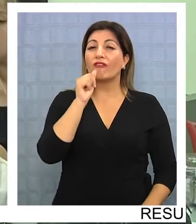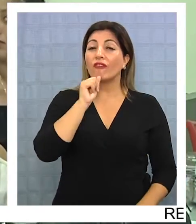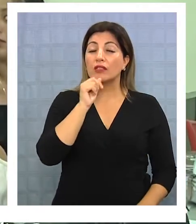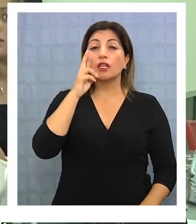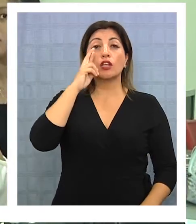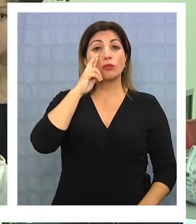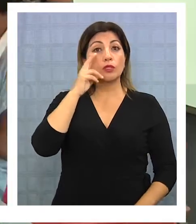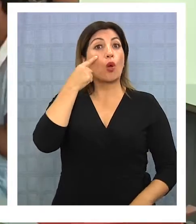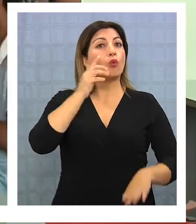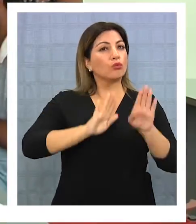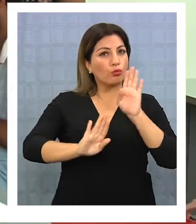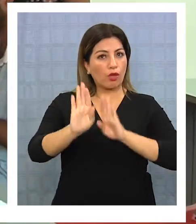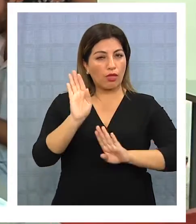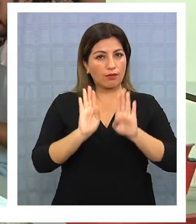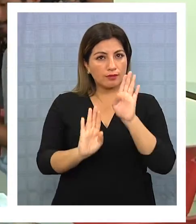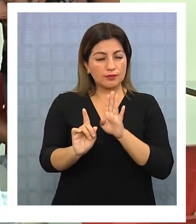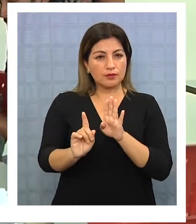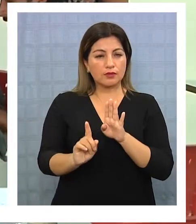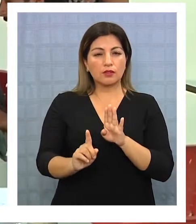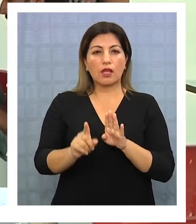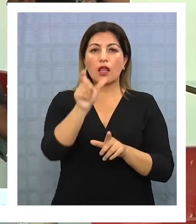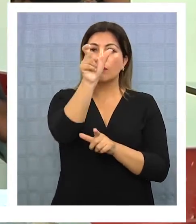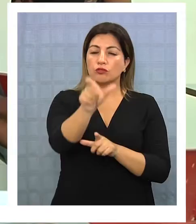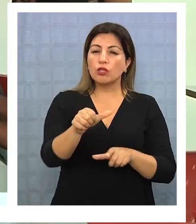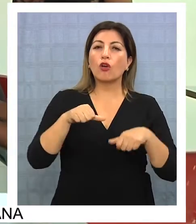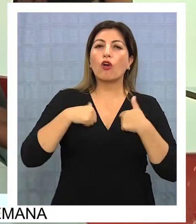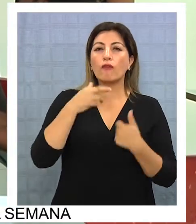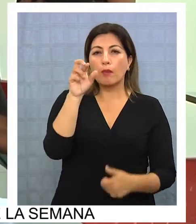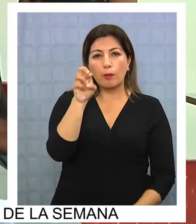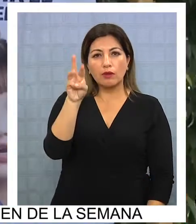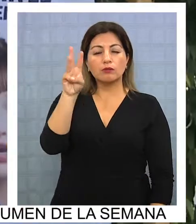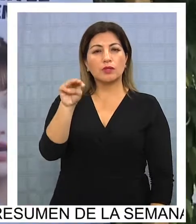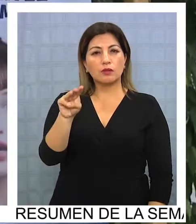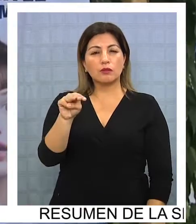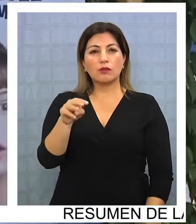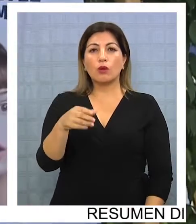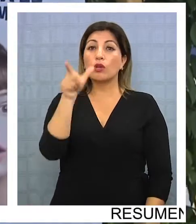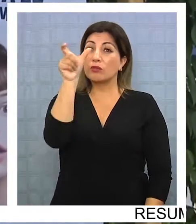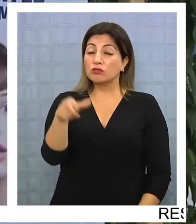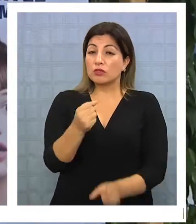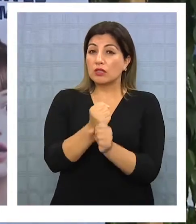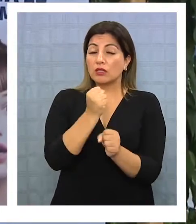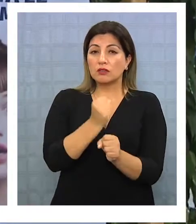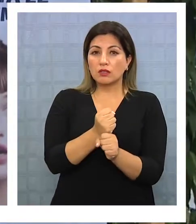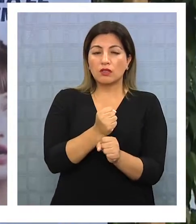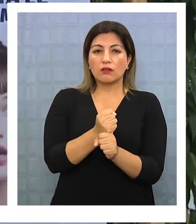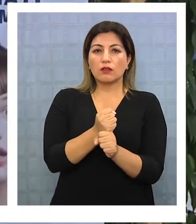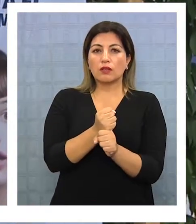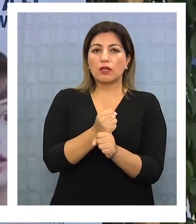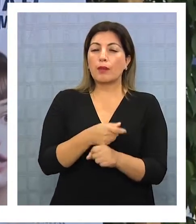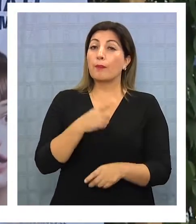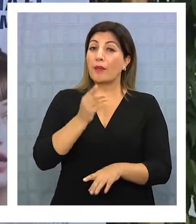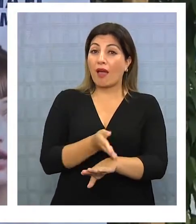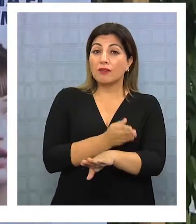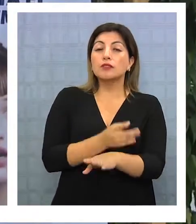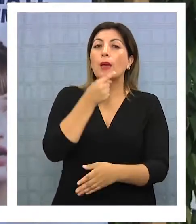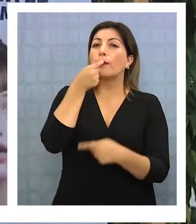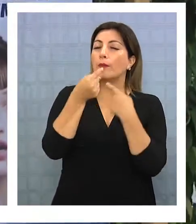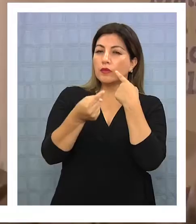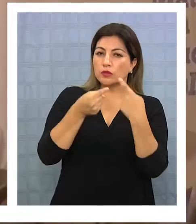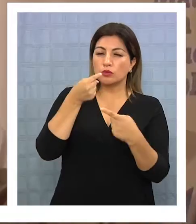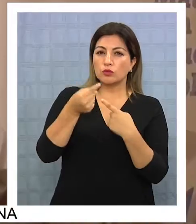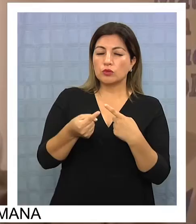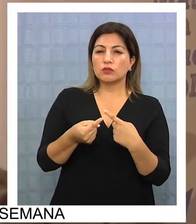cuidado al joven al papá a la mamá o al trabajador que consulte que averigüe